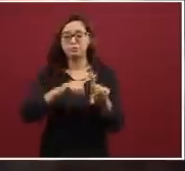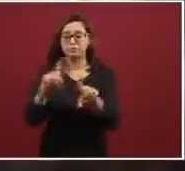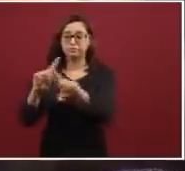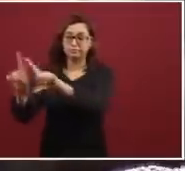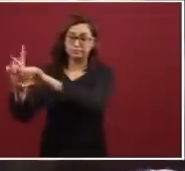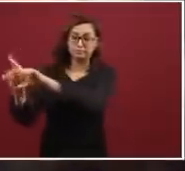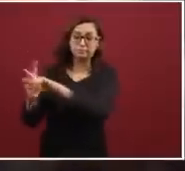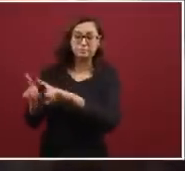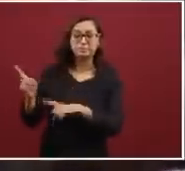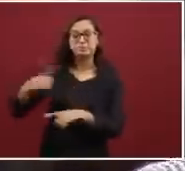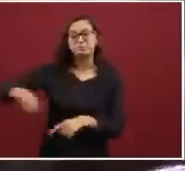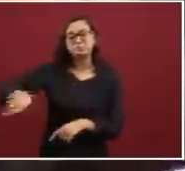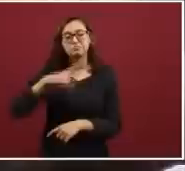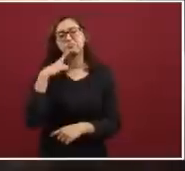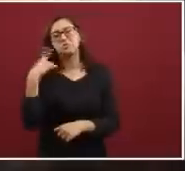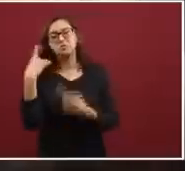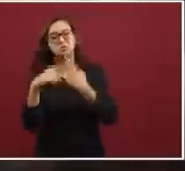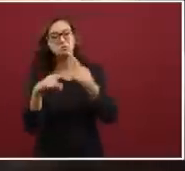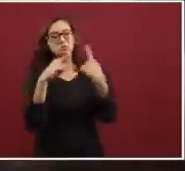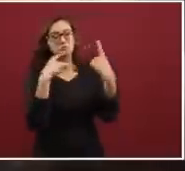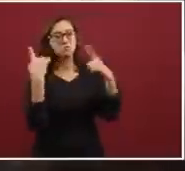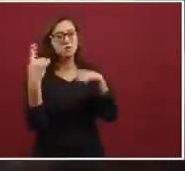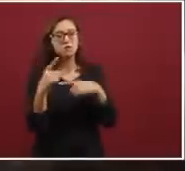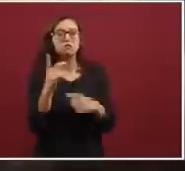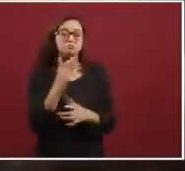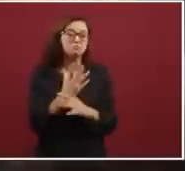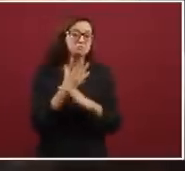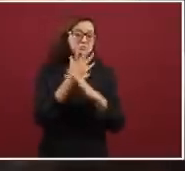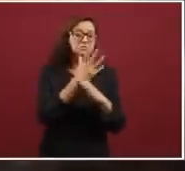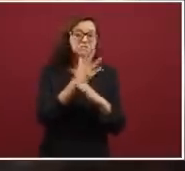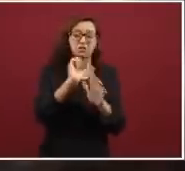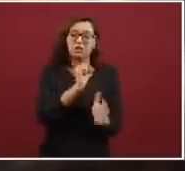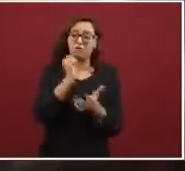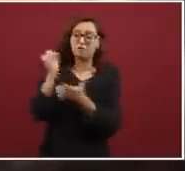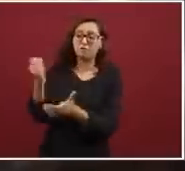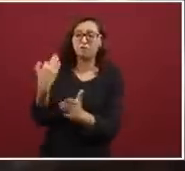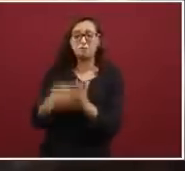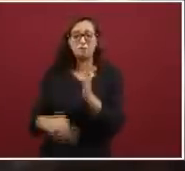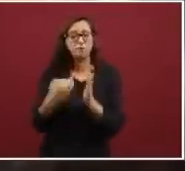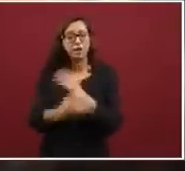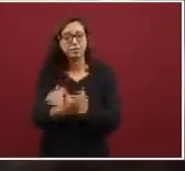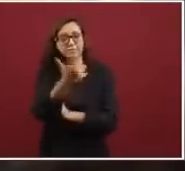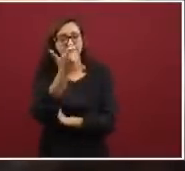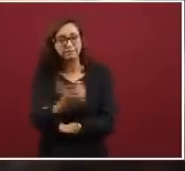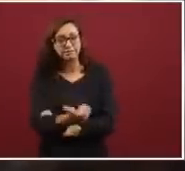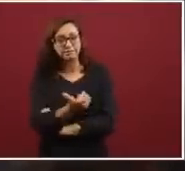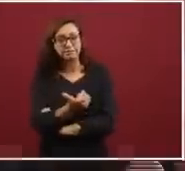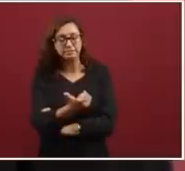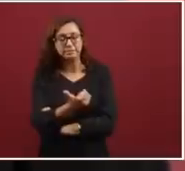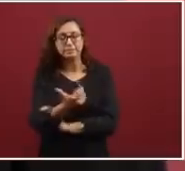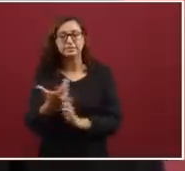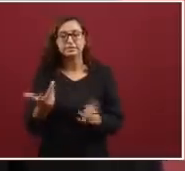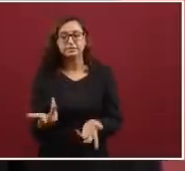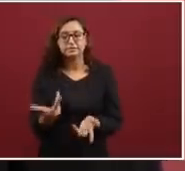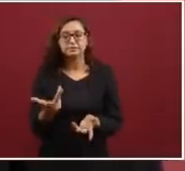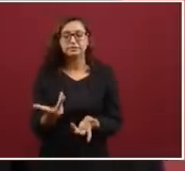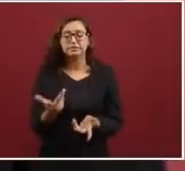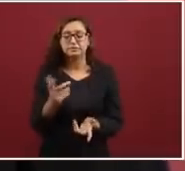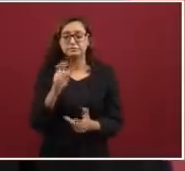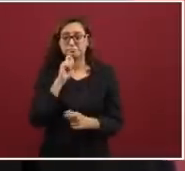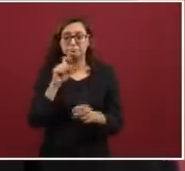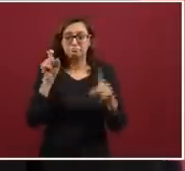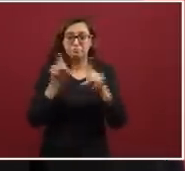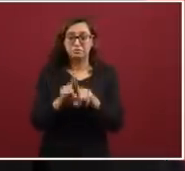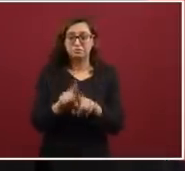refinación se quejan de que no hay dinero en el sector energético y llegan las cosas al grado de que no